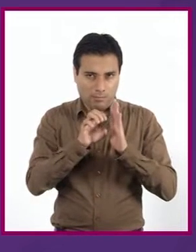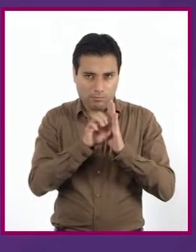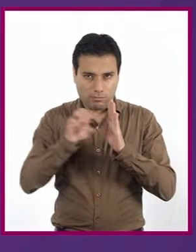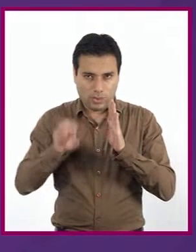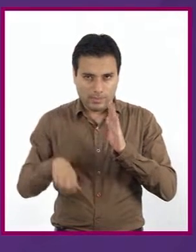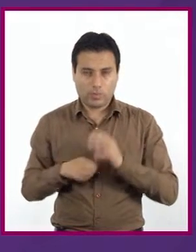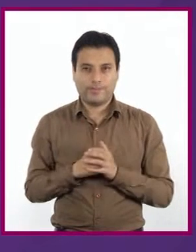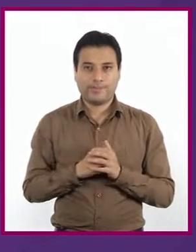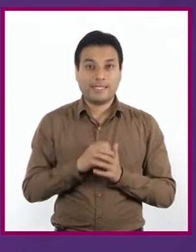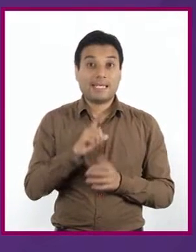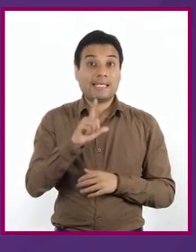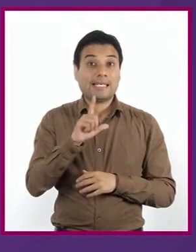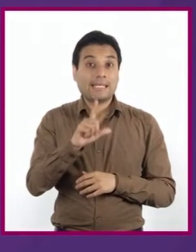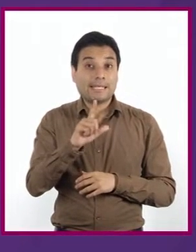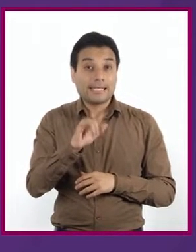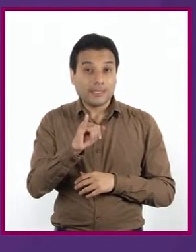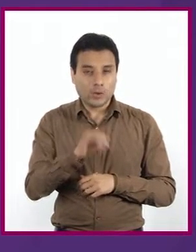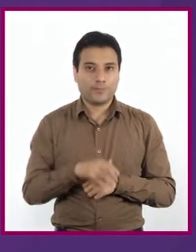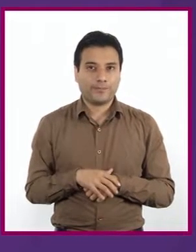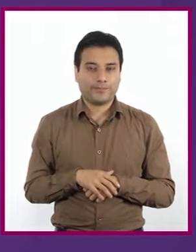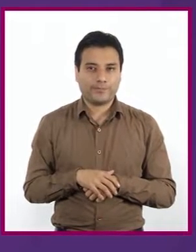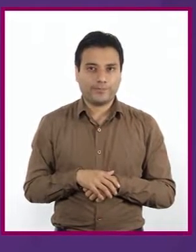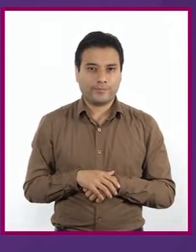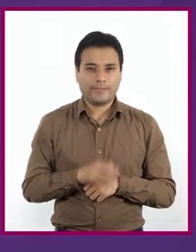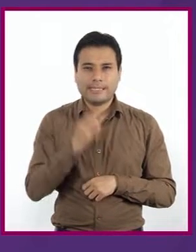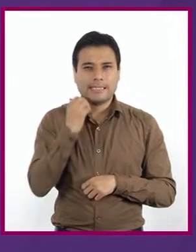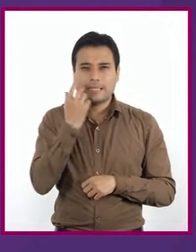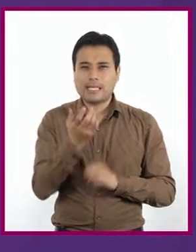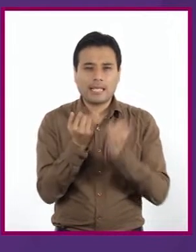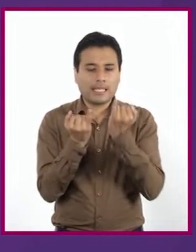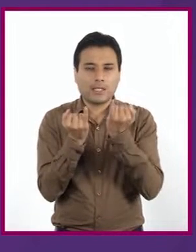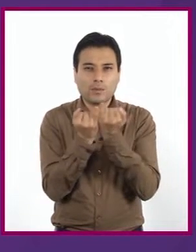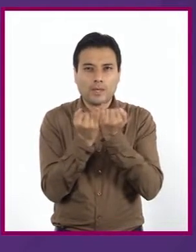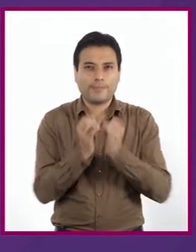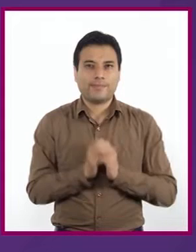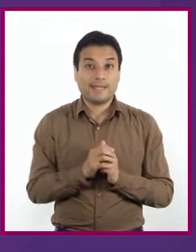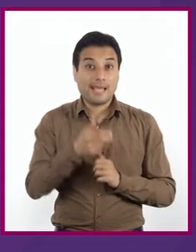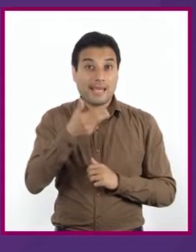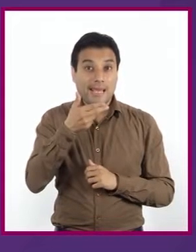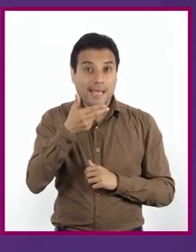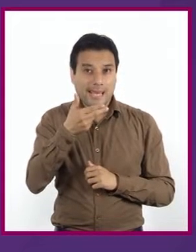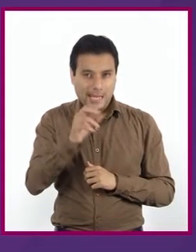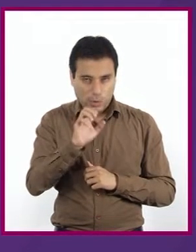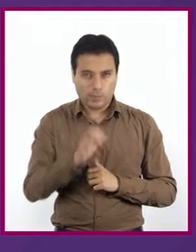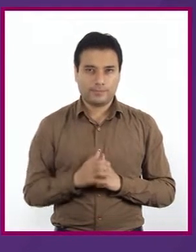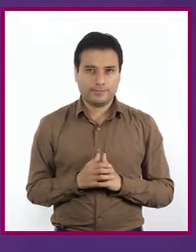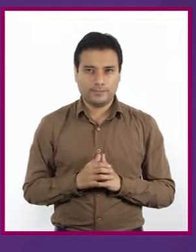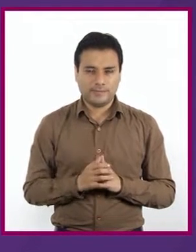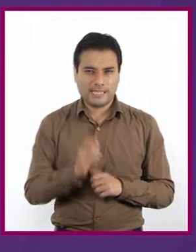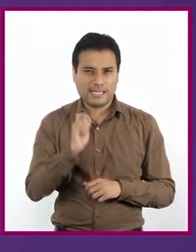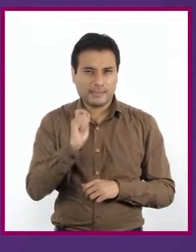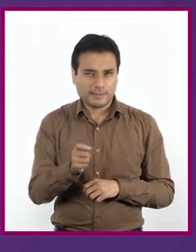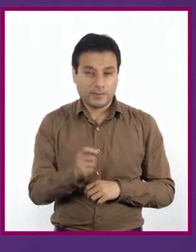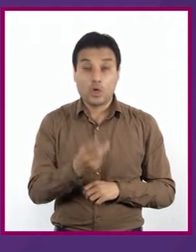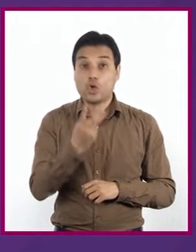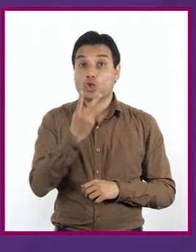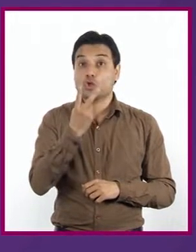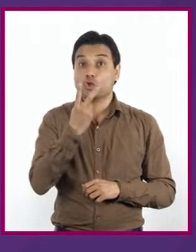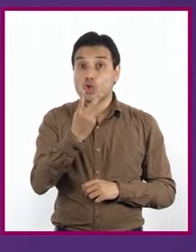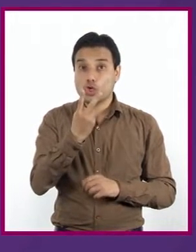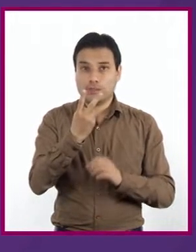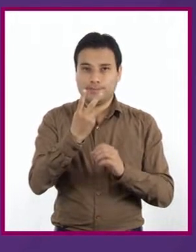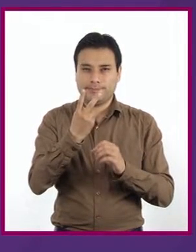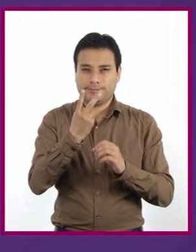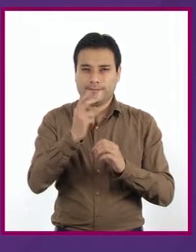átomo litio busca adquirir la estabilidad del helio, es decir, tener 2 electrones de valencia en